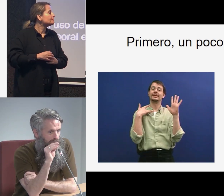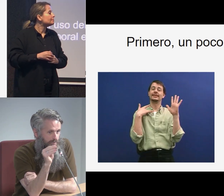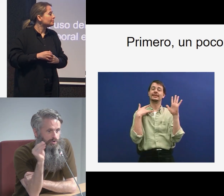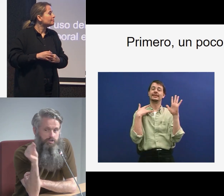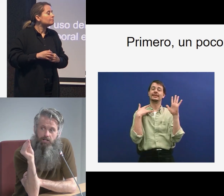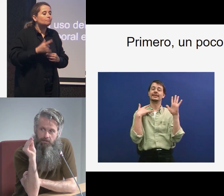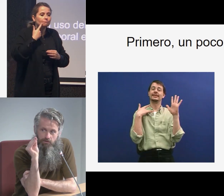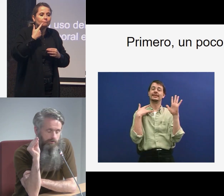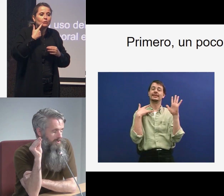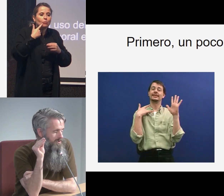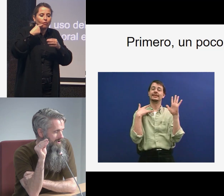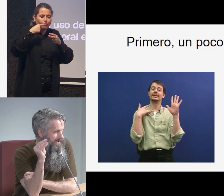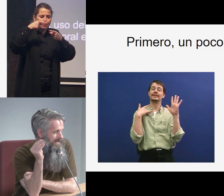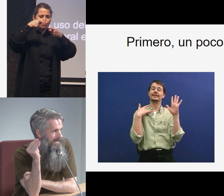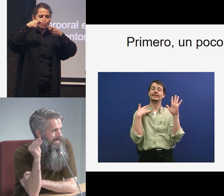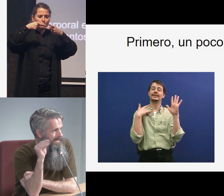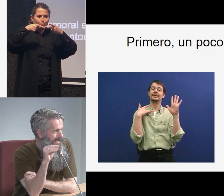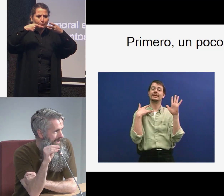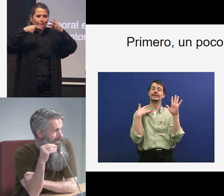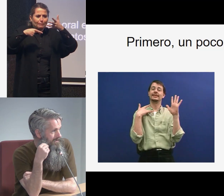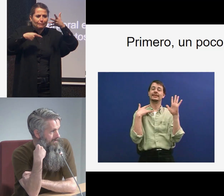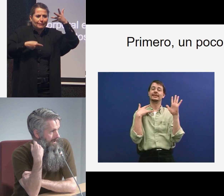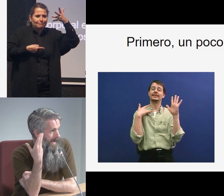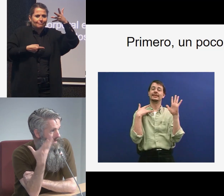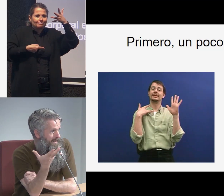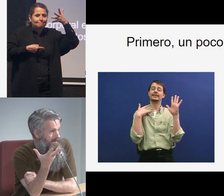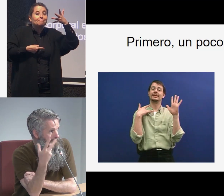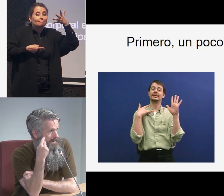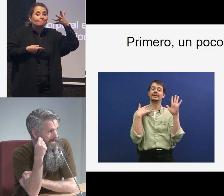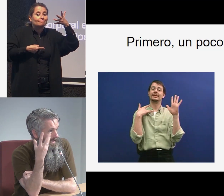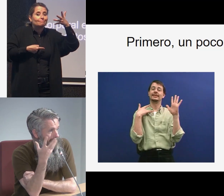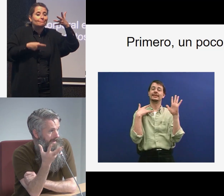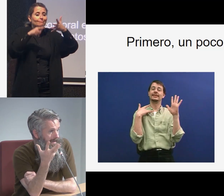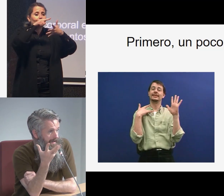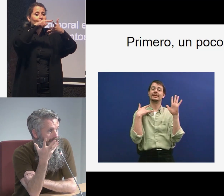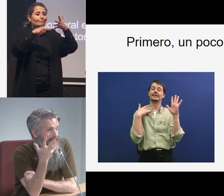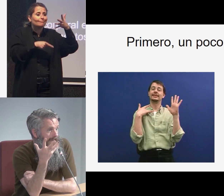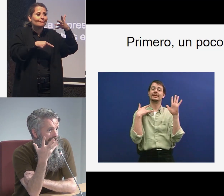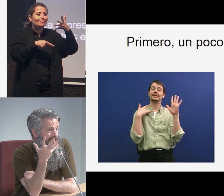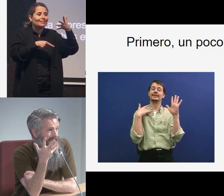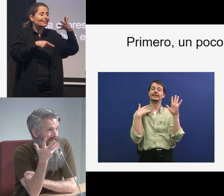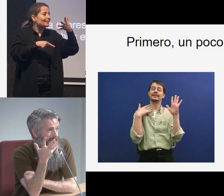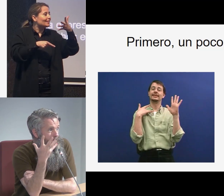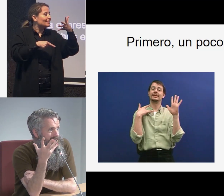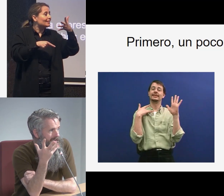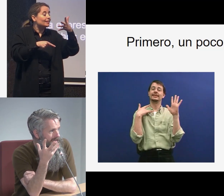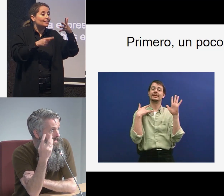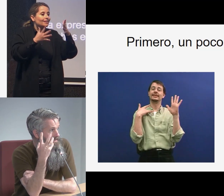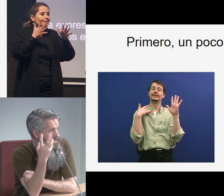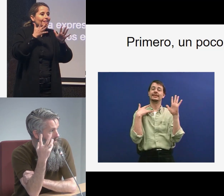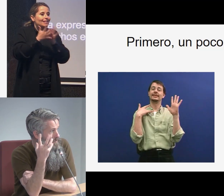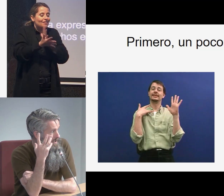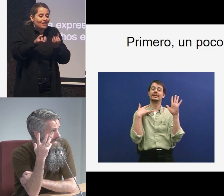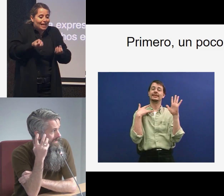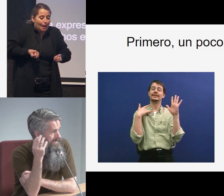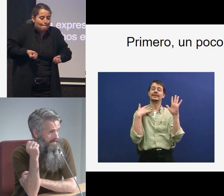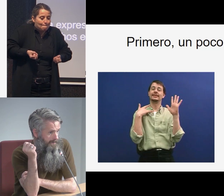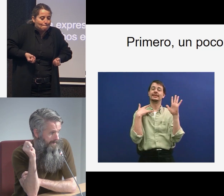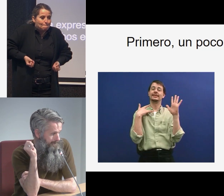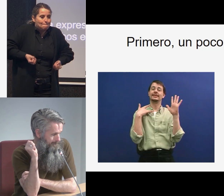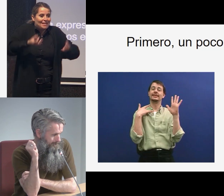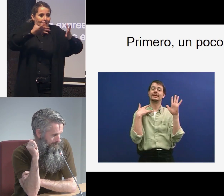Sí, sí, son muchos elementos que hacen que el mensaje sea